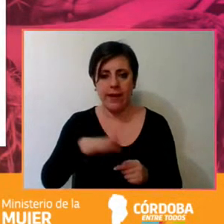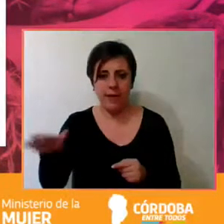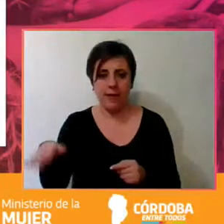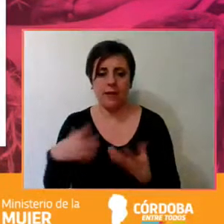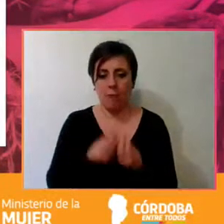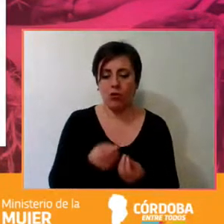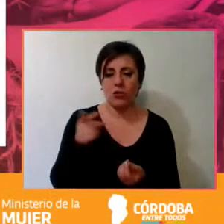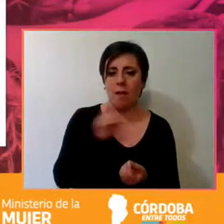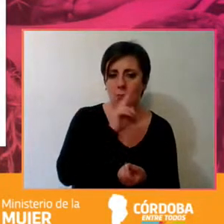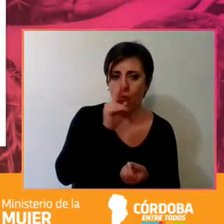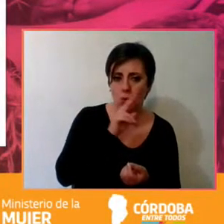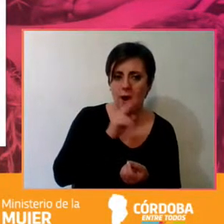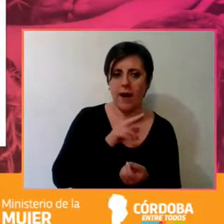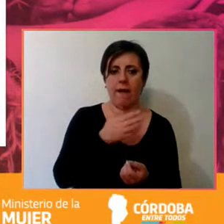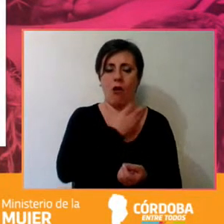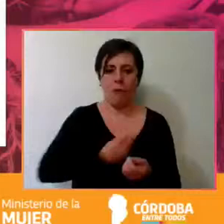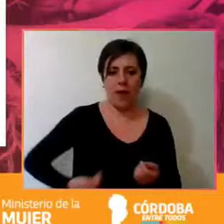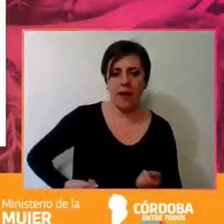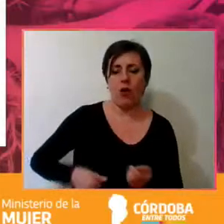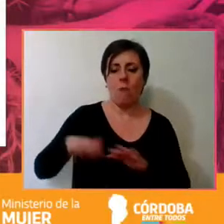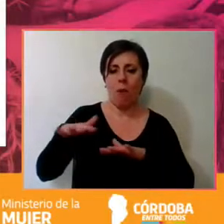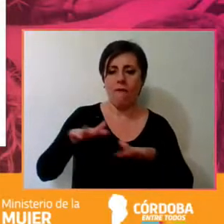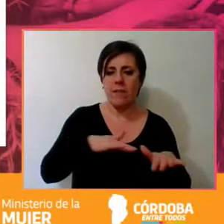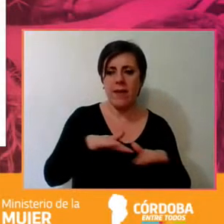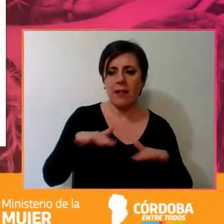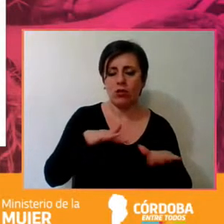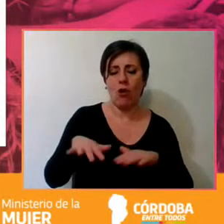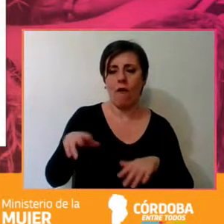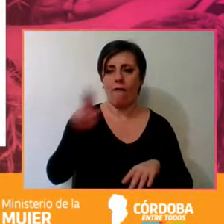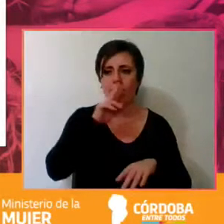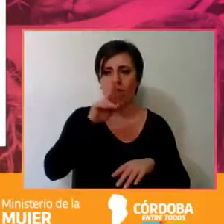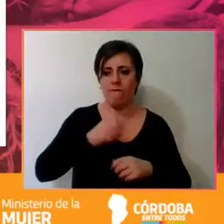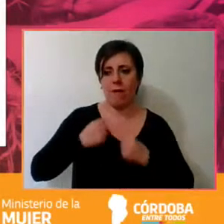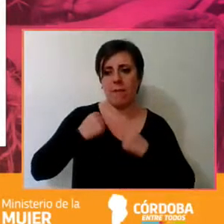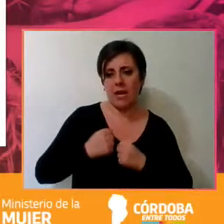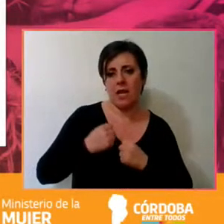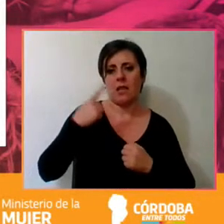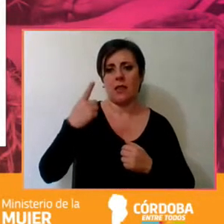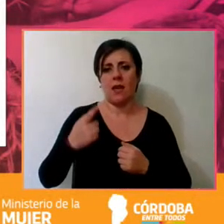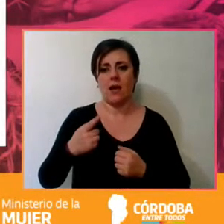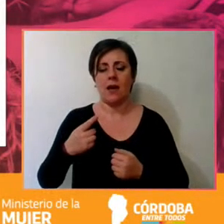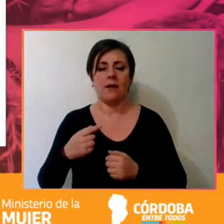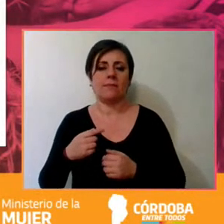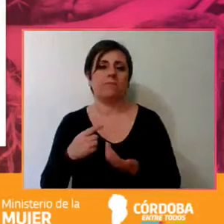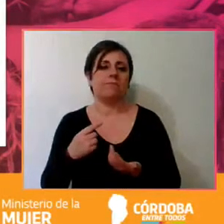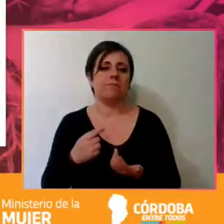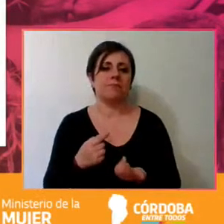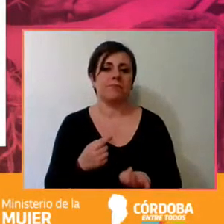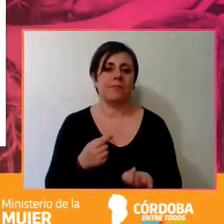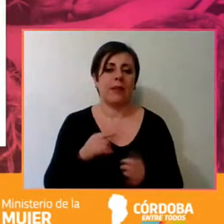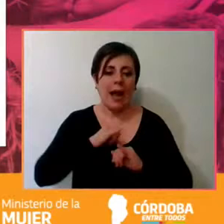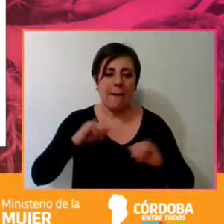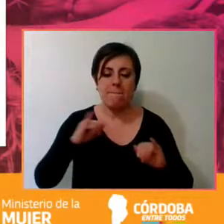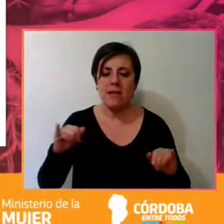de mujeres, al movimiento feminista, a movimientos de la sociedad civil en campañas de sensibilización, que como les